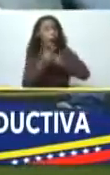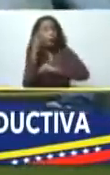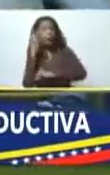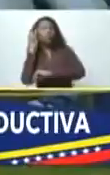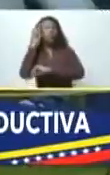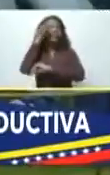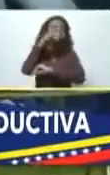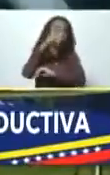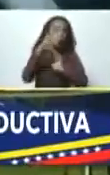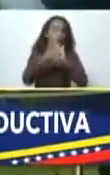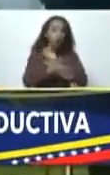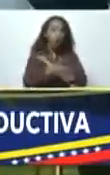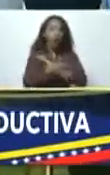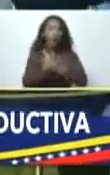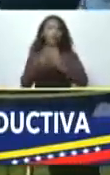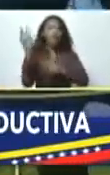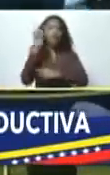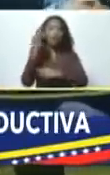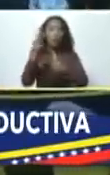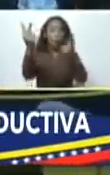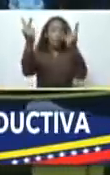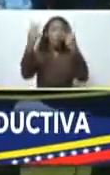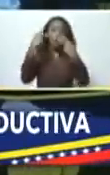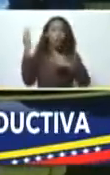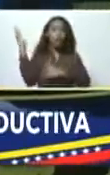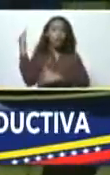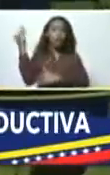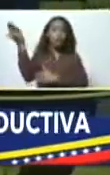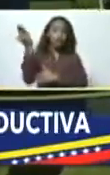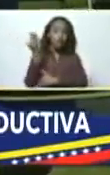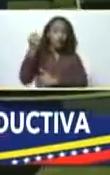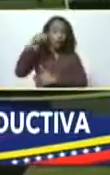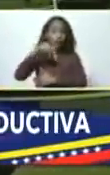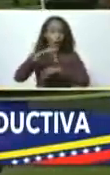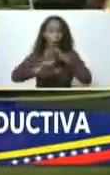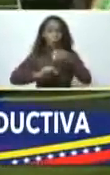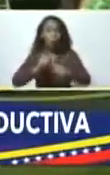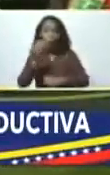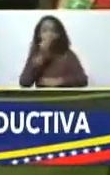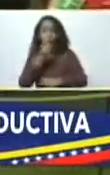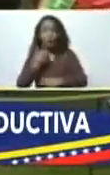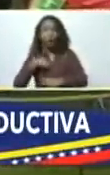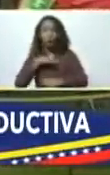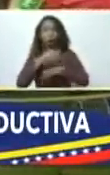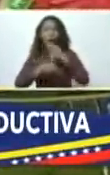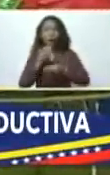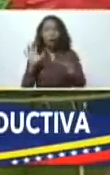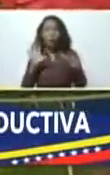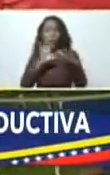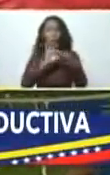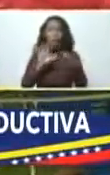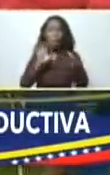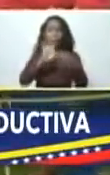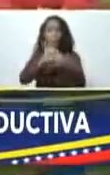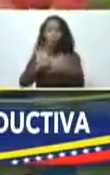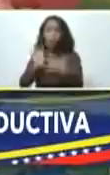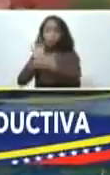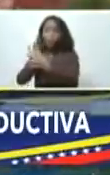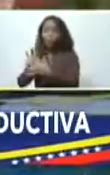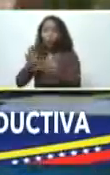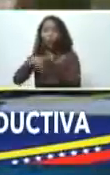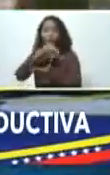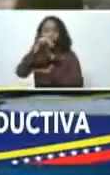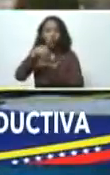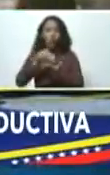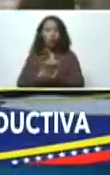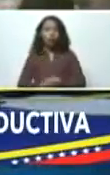sobre Venezuela para venir a comprar el alimento. Y para eso estamos haciendo alianzas